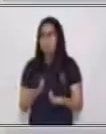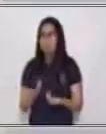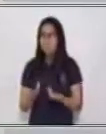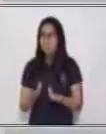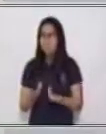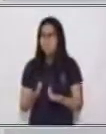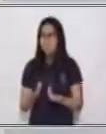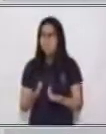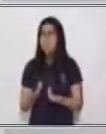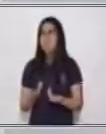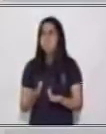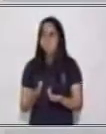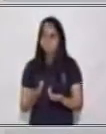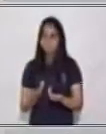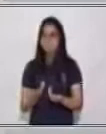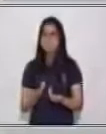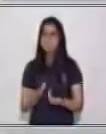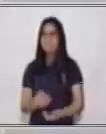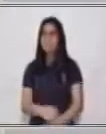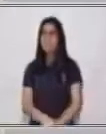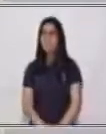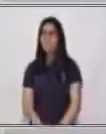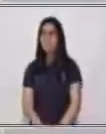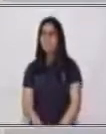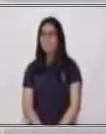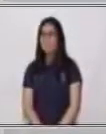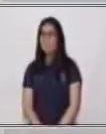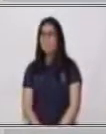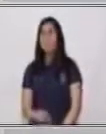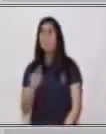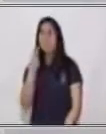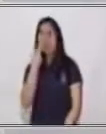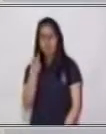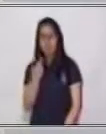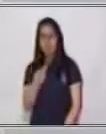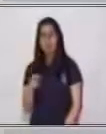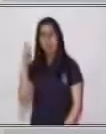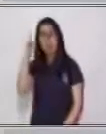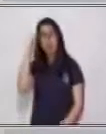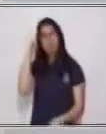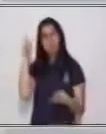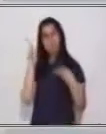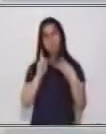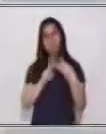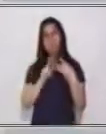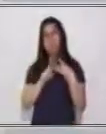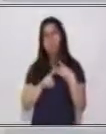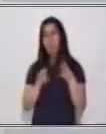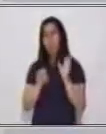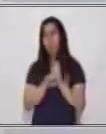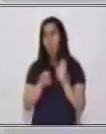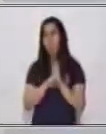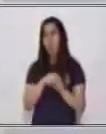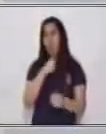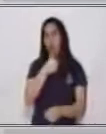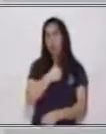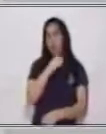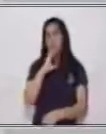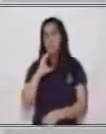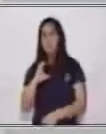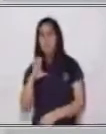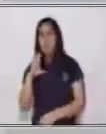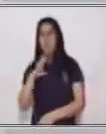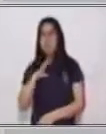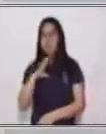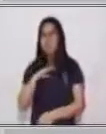Observemos el criterio número 3. Dice, una hipérbola, si A y C tienen signos contrarios, surge la